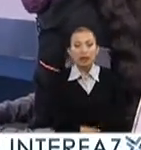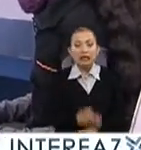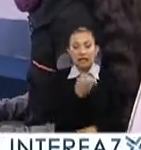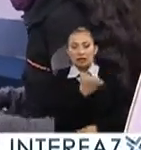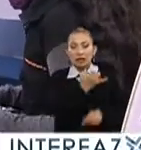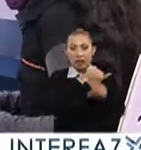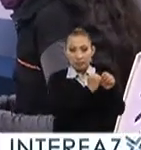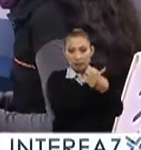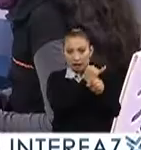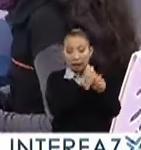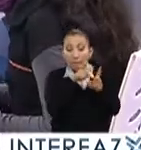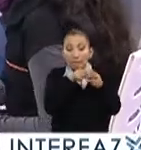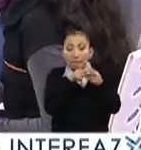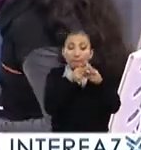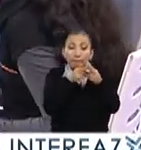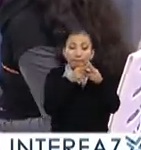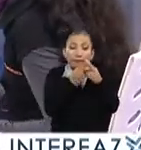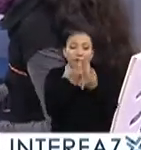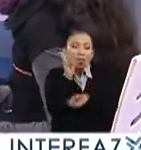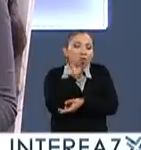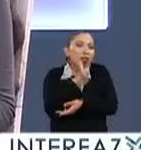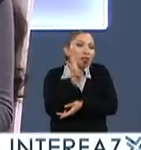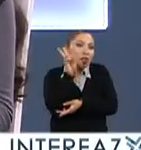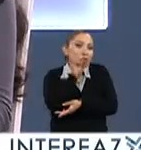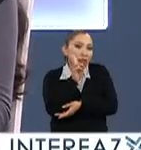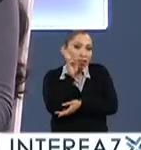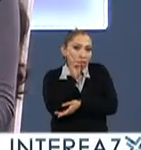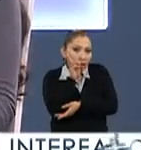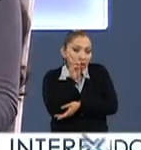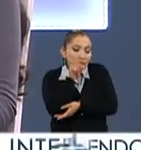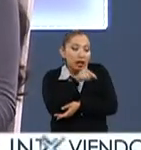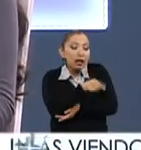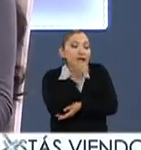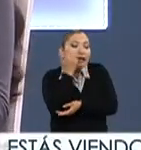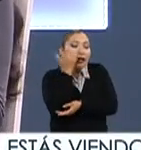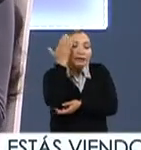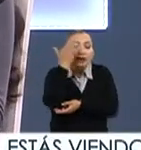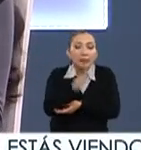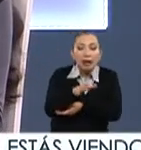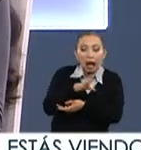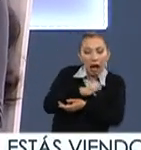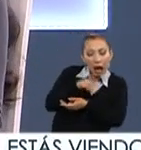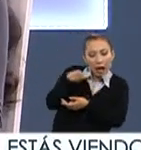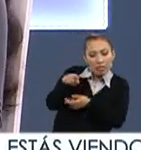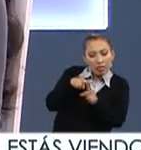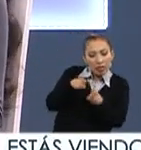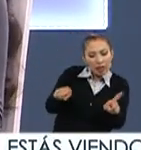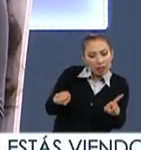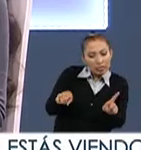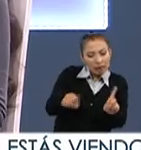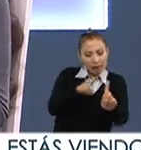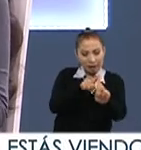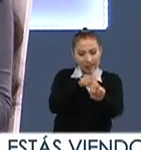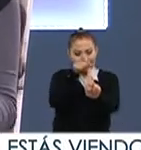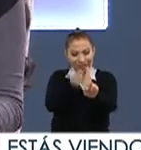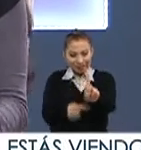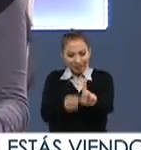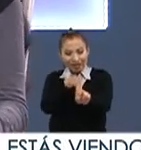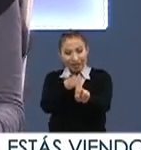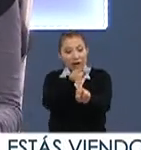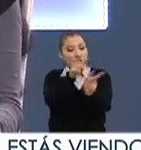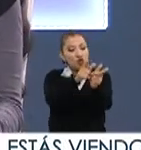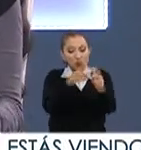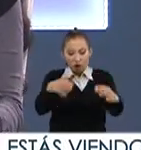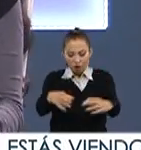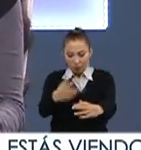Este es un estudio apenas de exploración. Lo que quieren saber es si hay una diferencia, primero, entre un